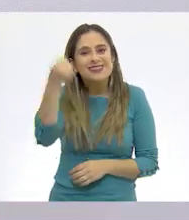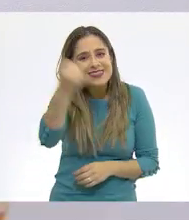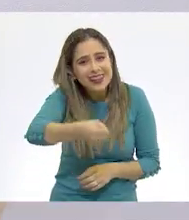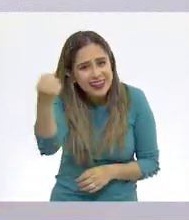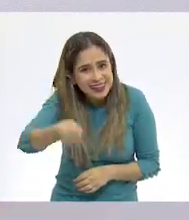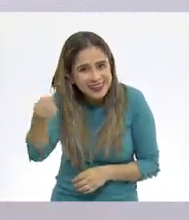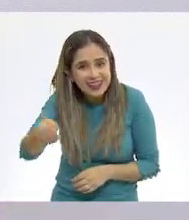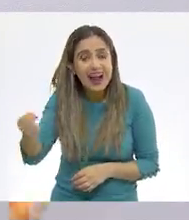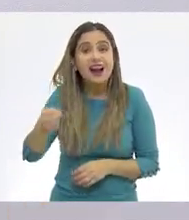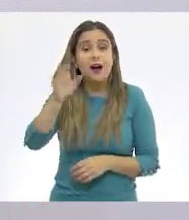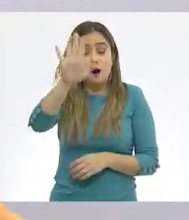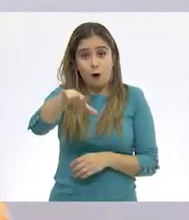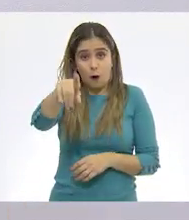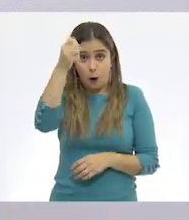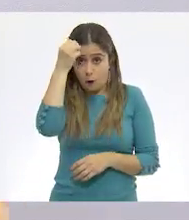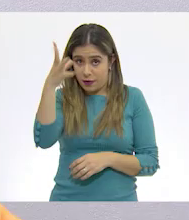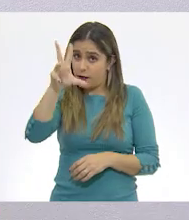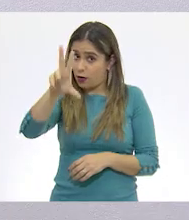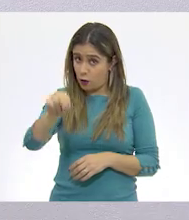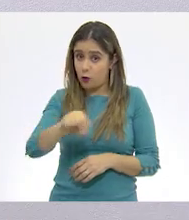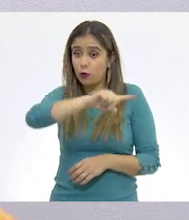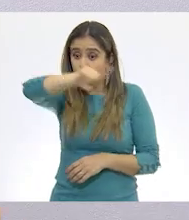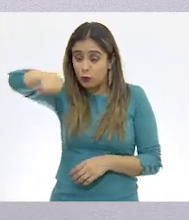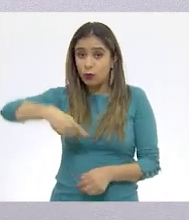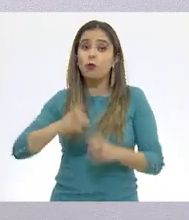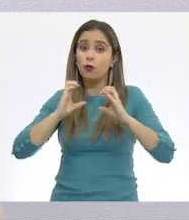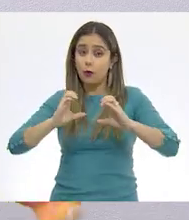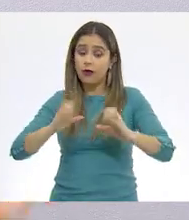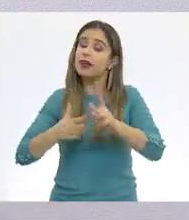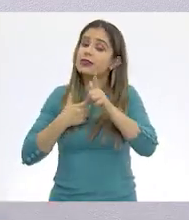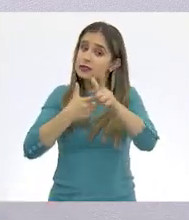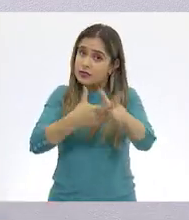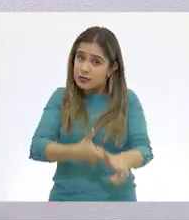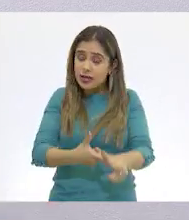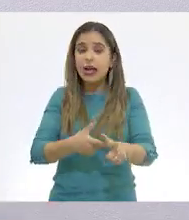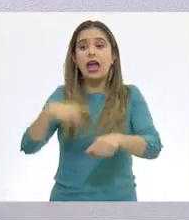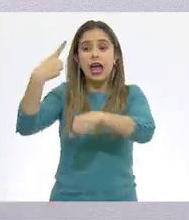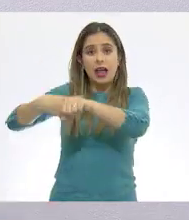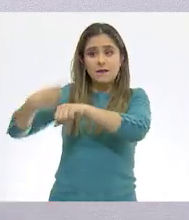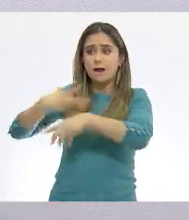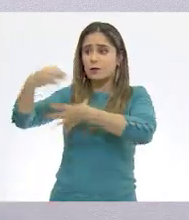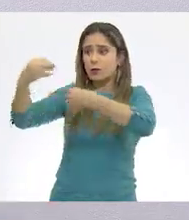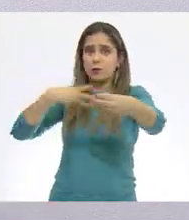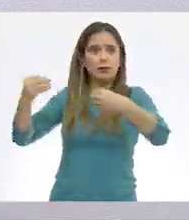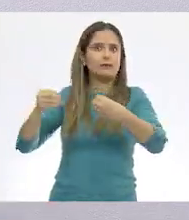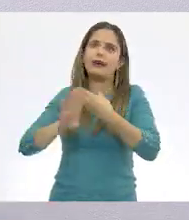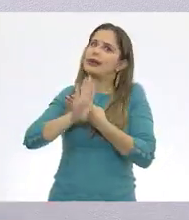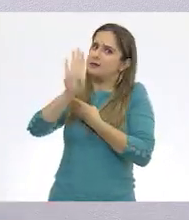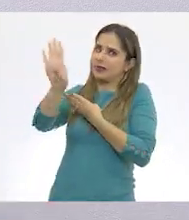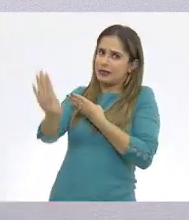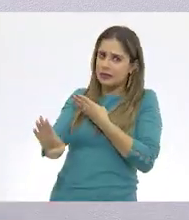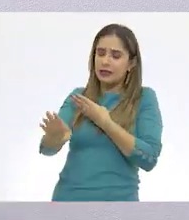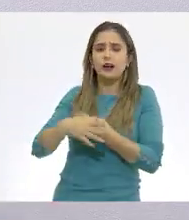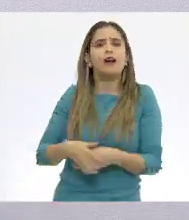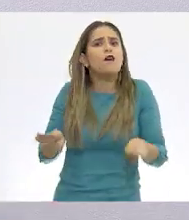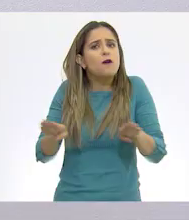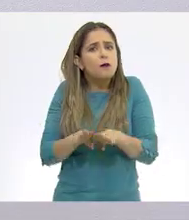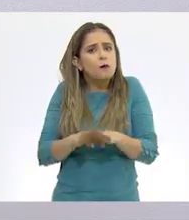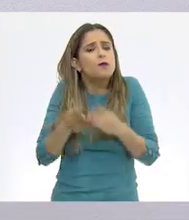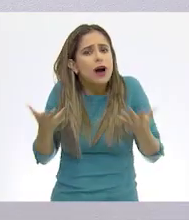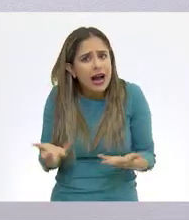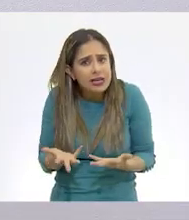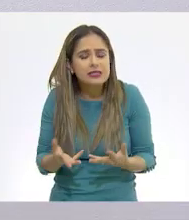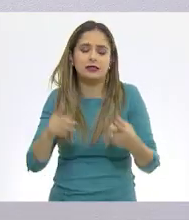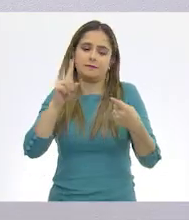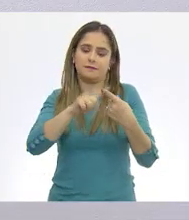saludarlos! No olviden que hay que continuar con las medidas de higiene para evitar contagios. Una de ellas es